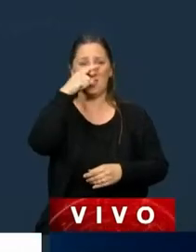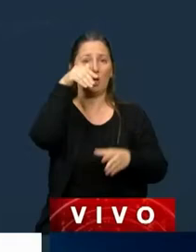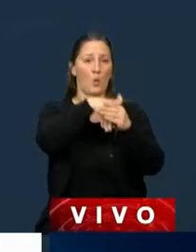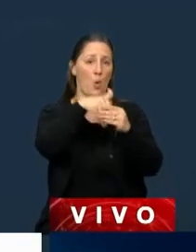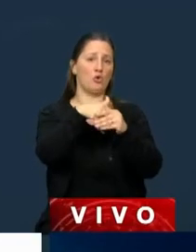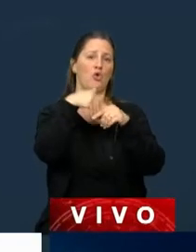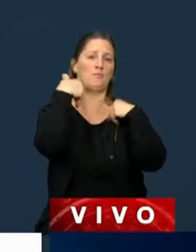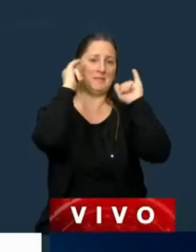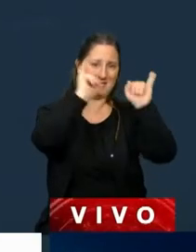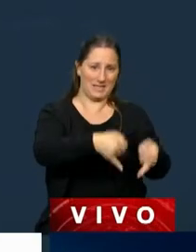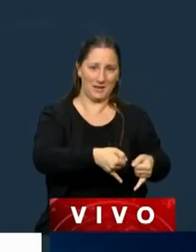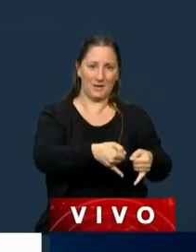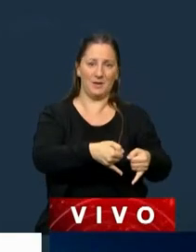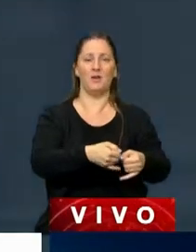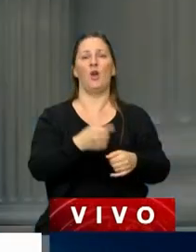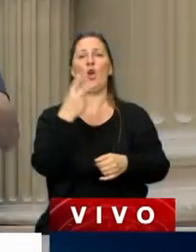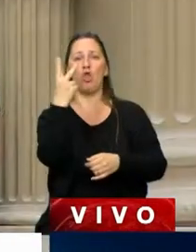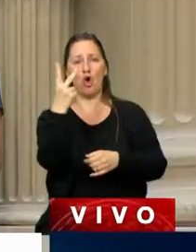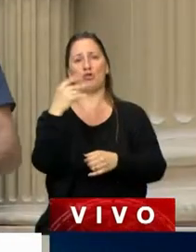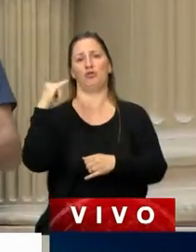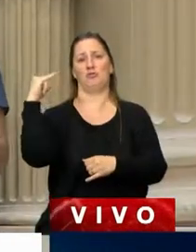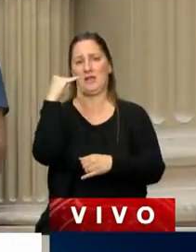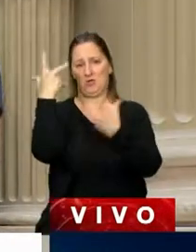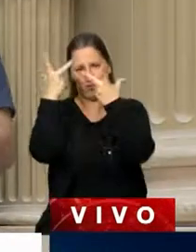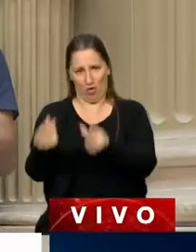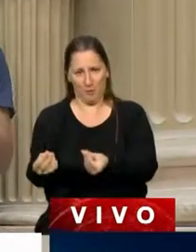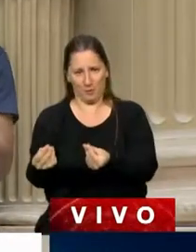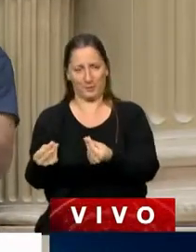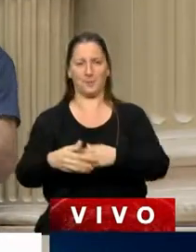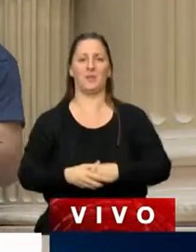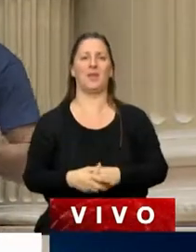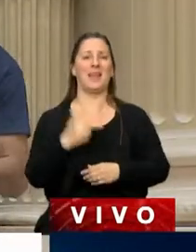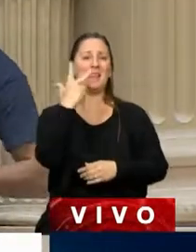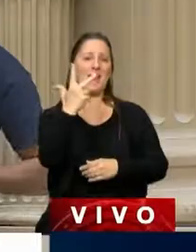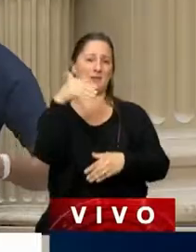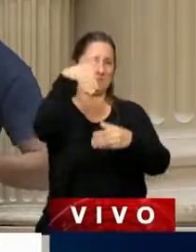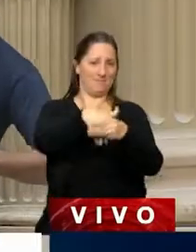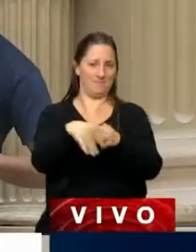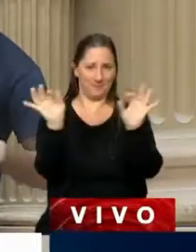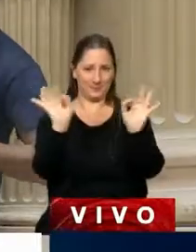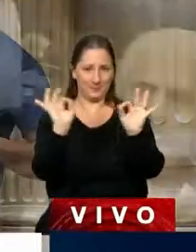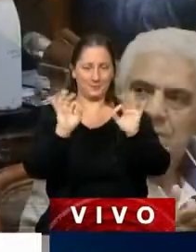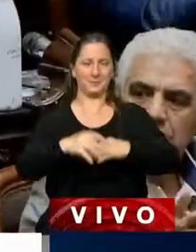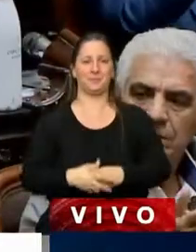votos afirmativos. 2 negativos, 3 abstenciones.